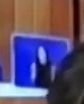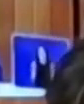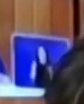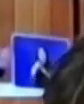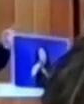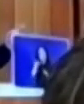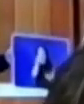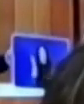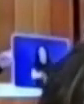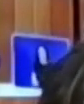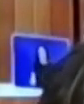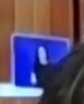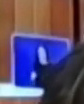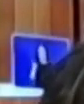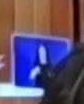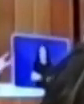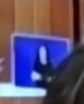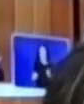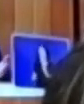valdeorreses como bercianos e bercianas vimos